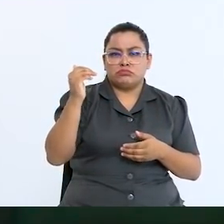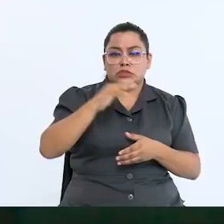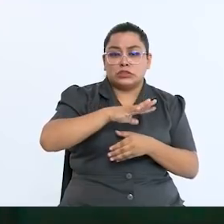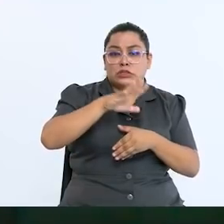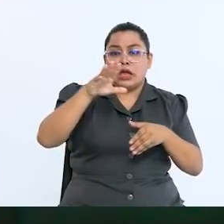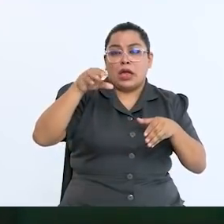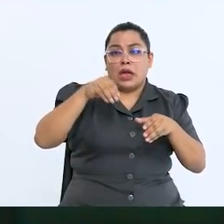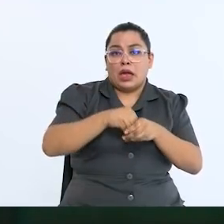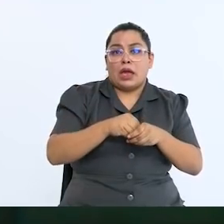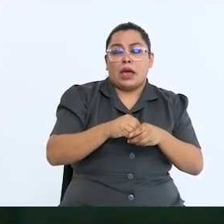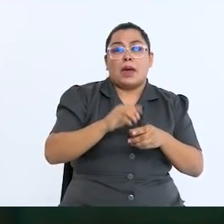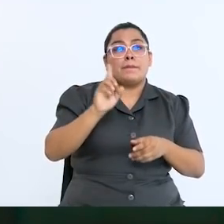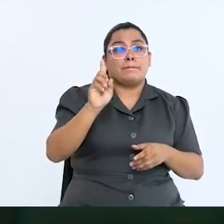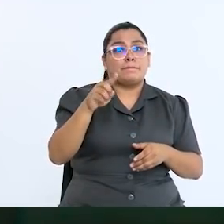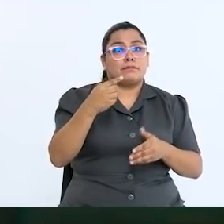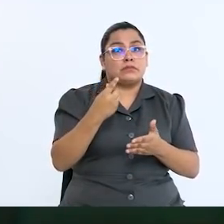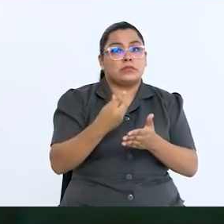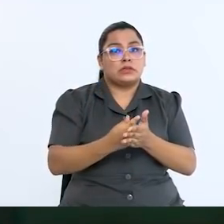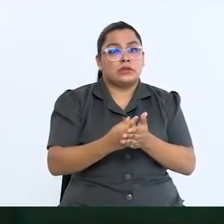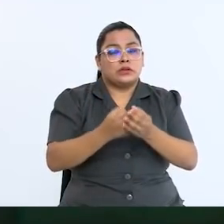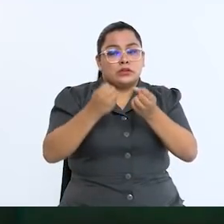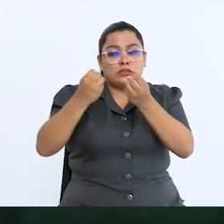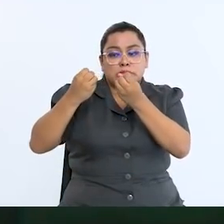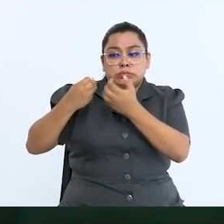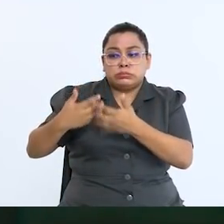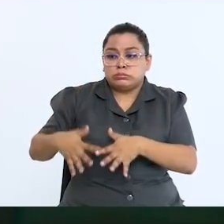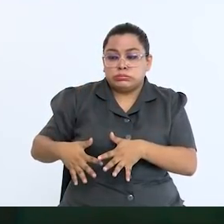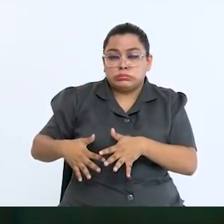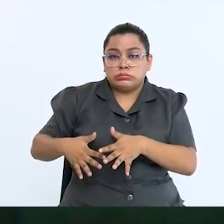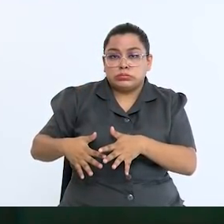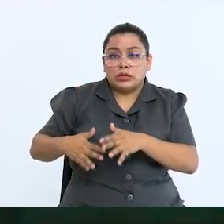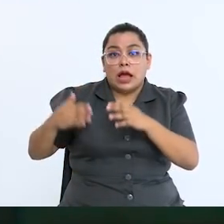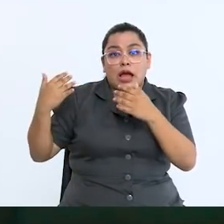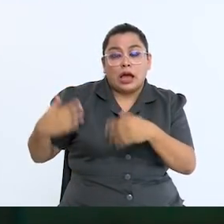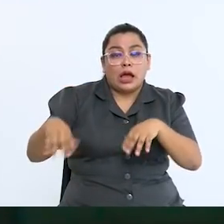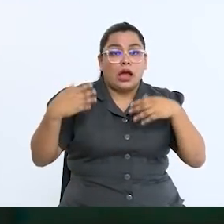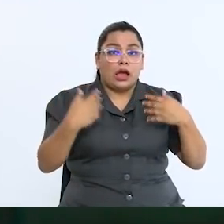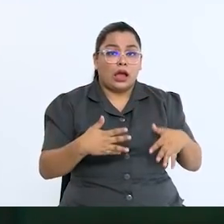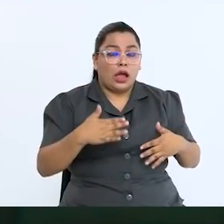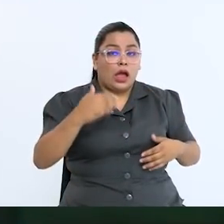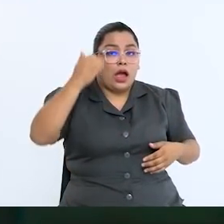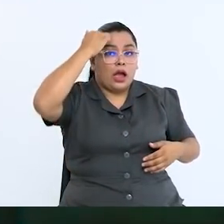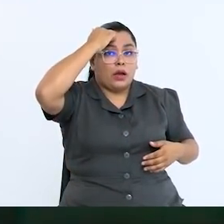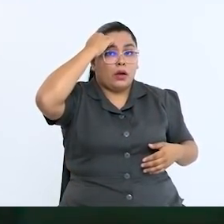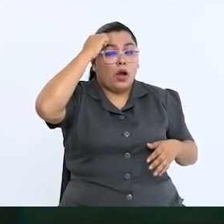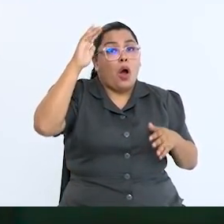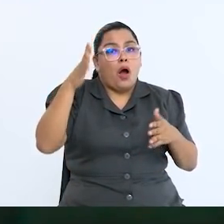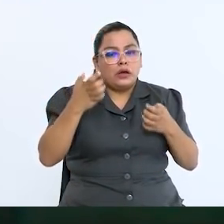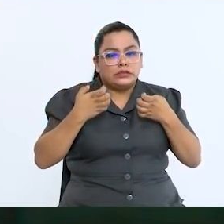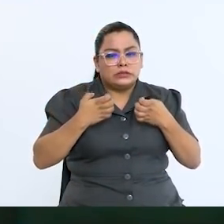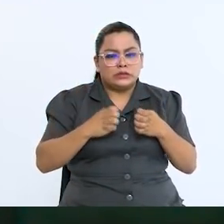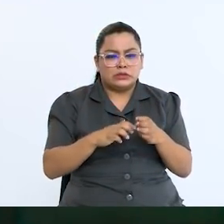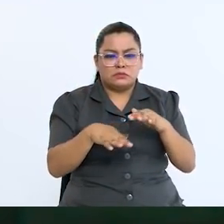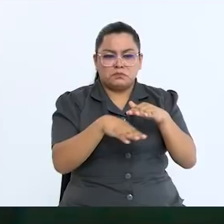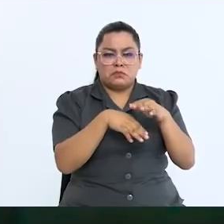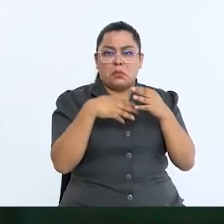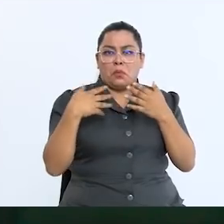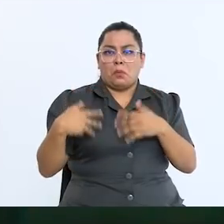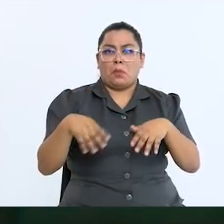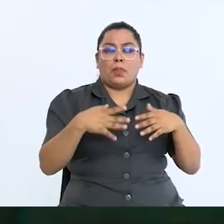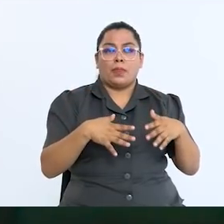y se integran a un primer grado, se abandona de cierta manera la educación lúdica o esas estrategias basadas en el